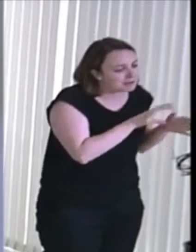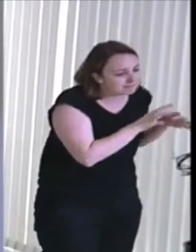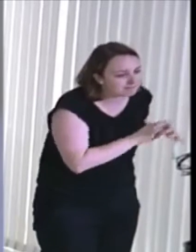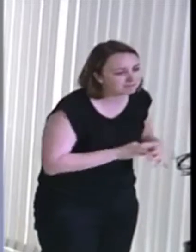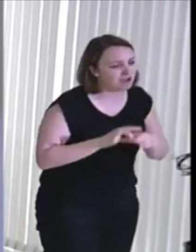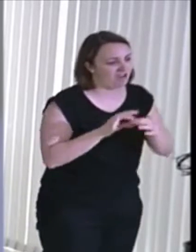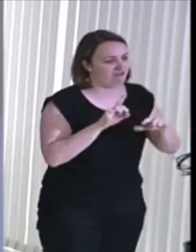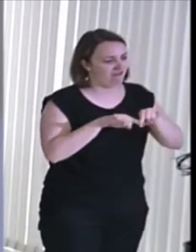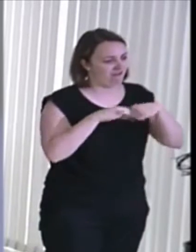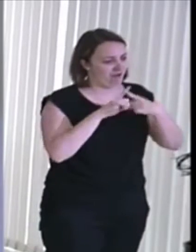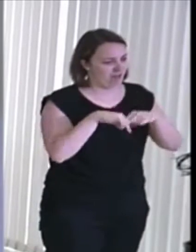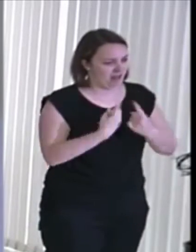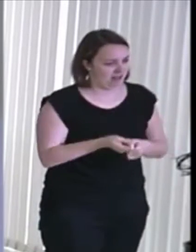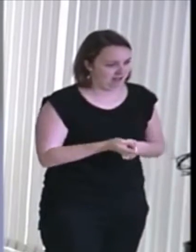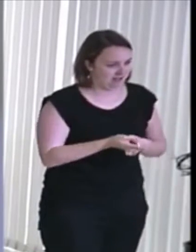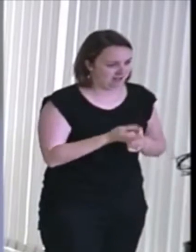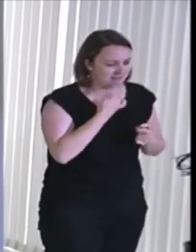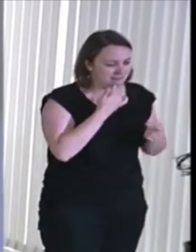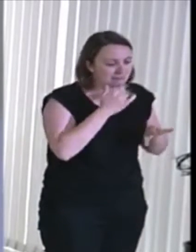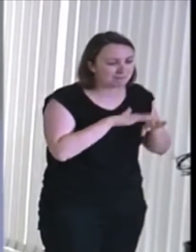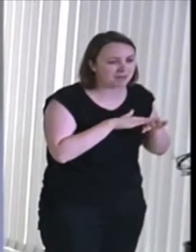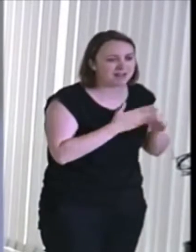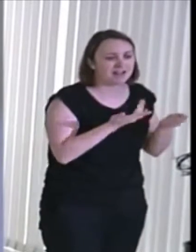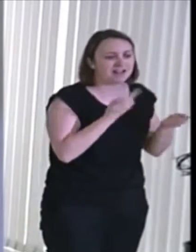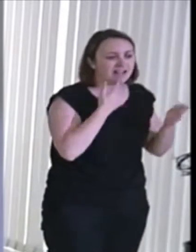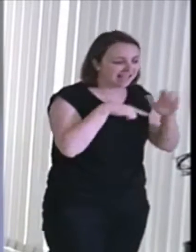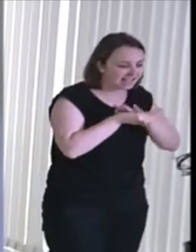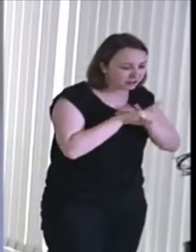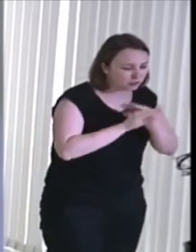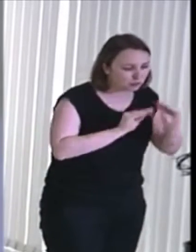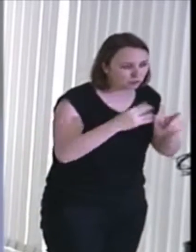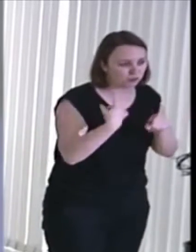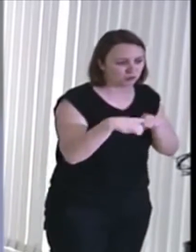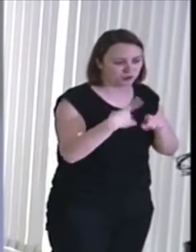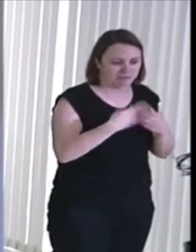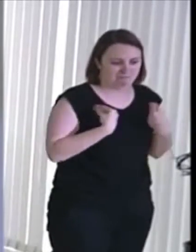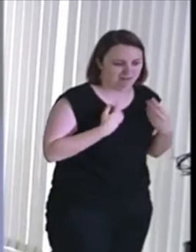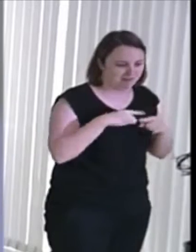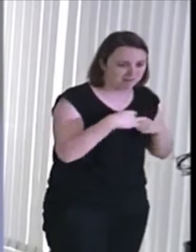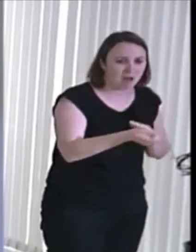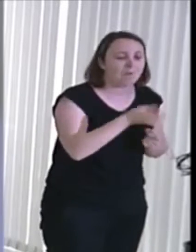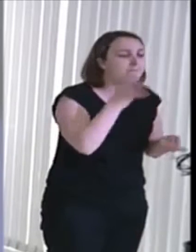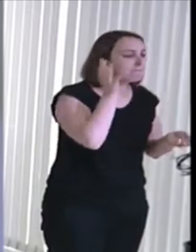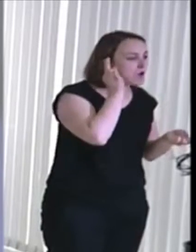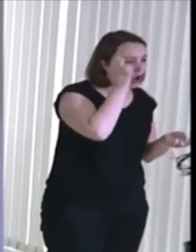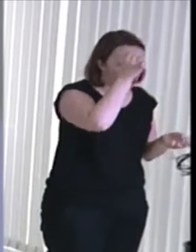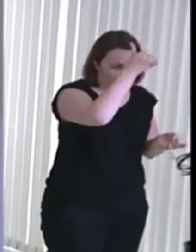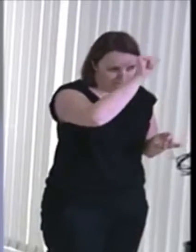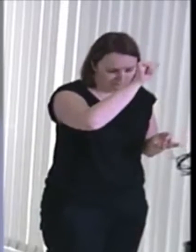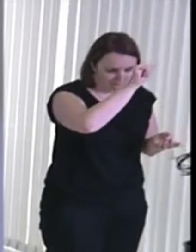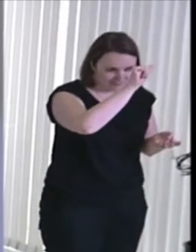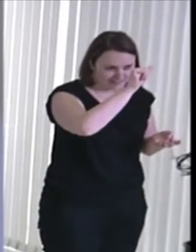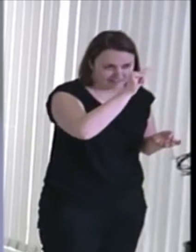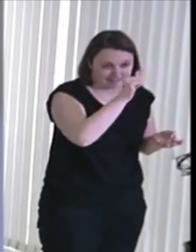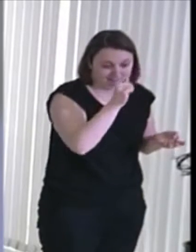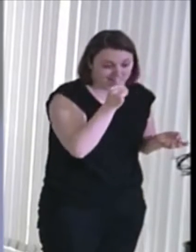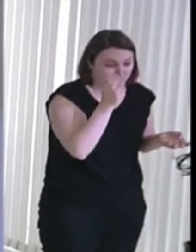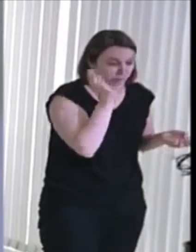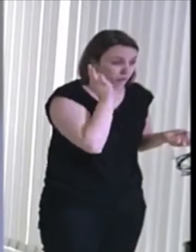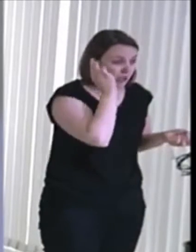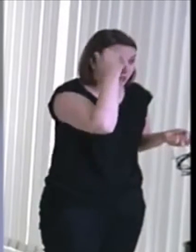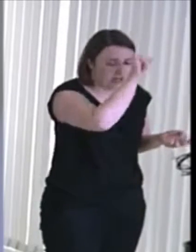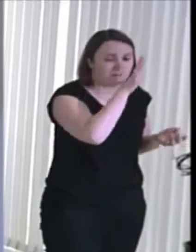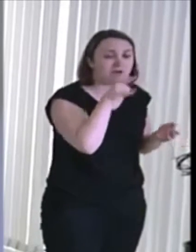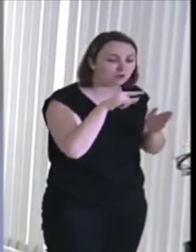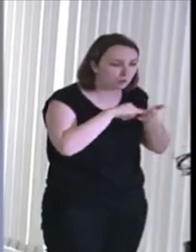conciliar, ¿no? Poder llevar a la actividad, gestionar todas esas mujeres y hombres que están en